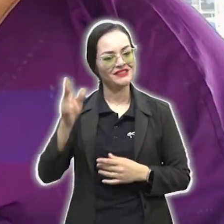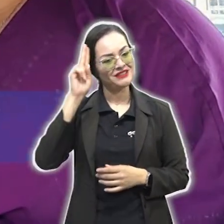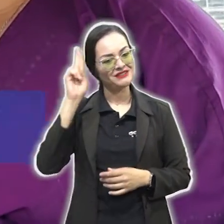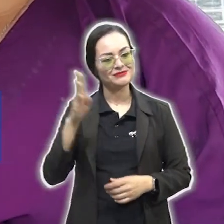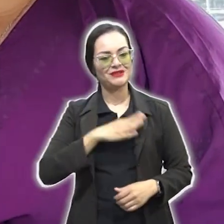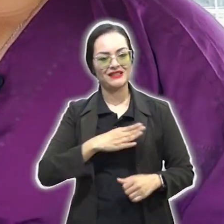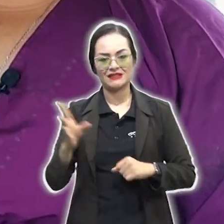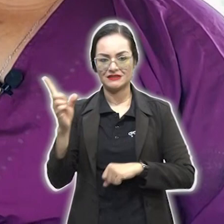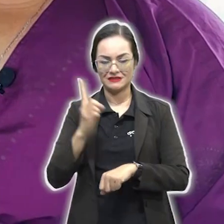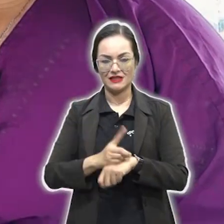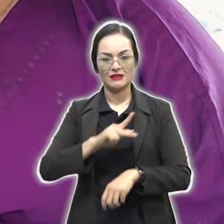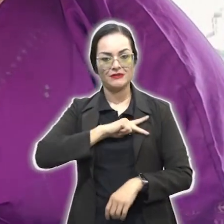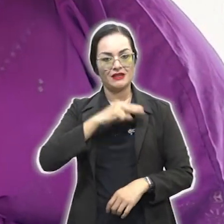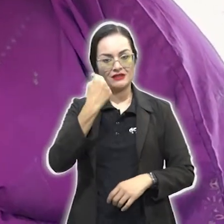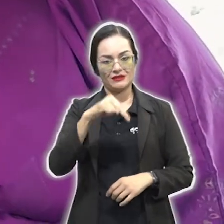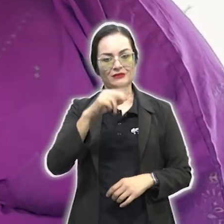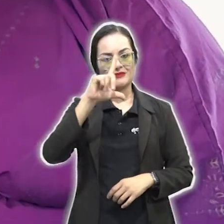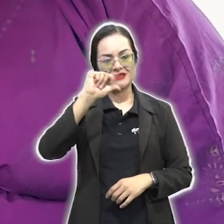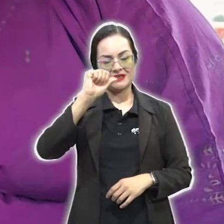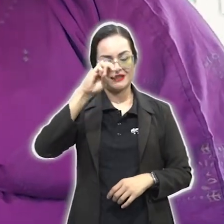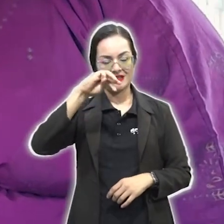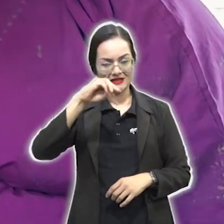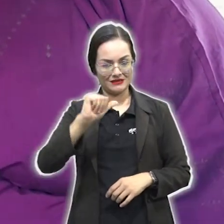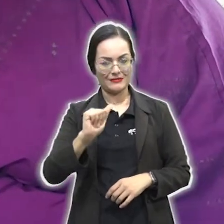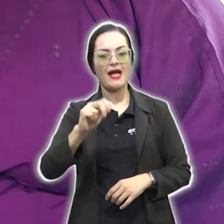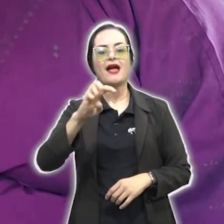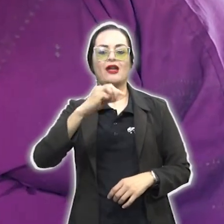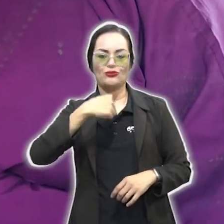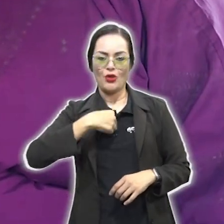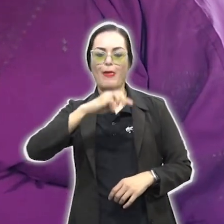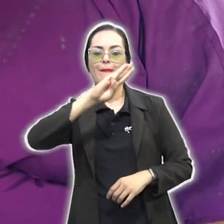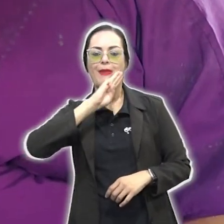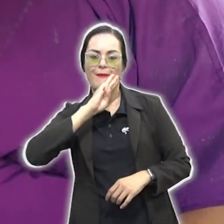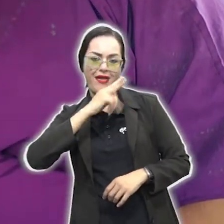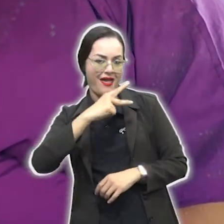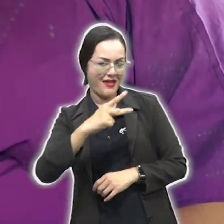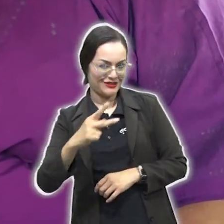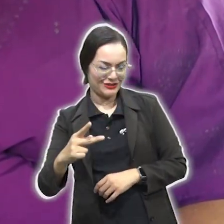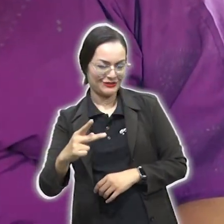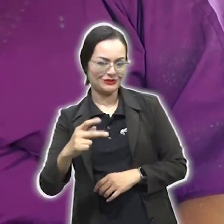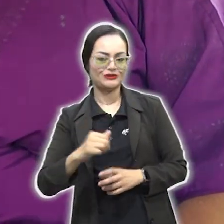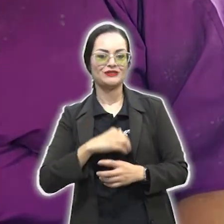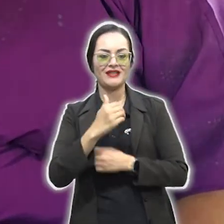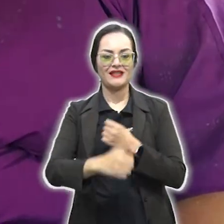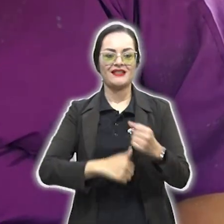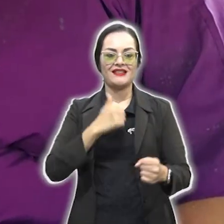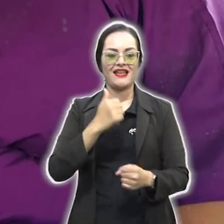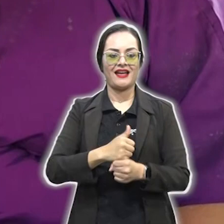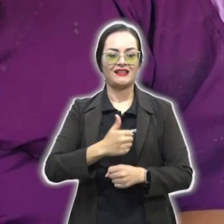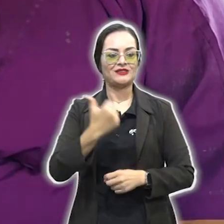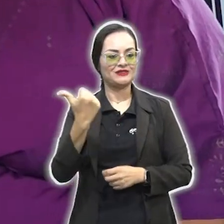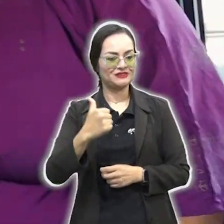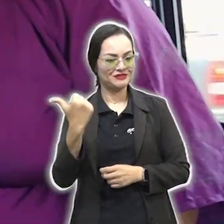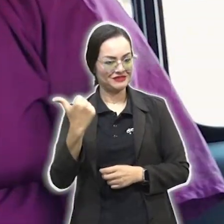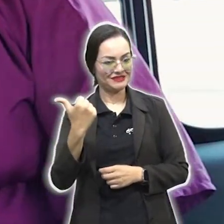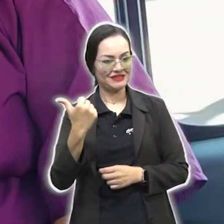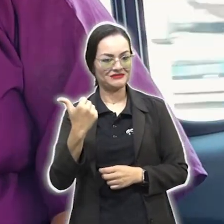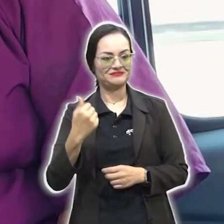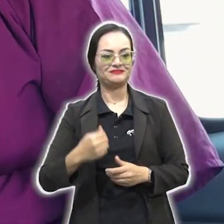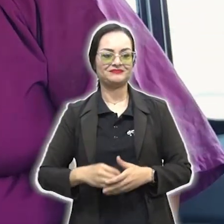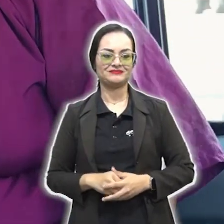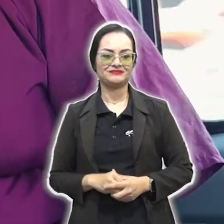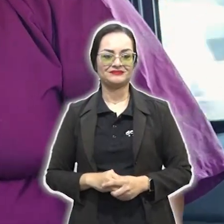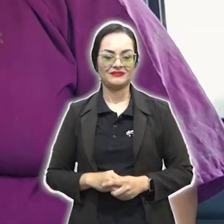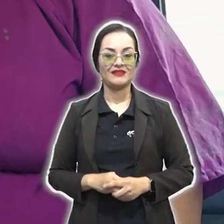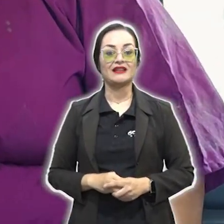Hola, buenos días. Soy Alma Yasmín Flores Martínez, mamá de Ángel Antonio López Flores, de 11 años. Esta